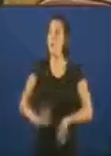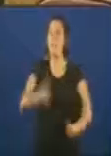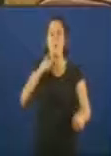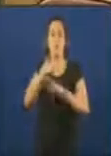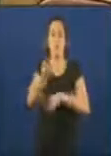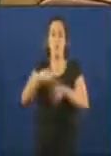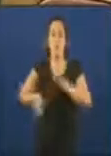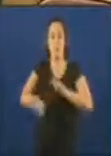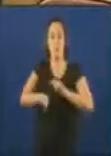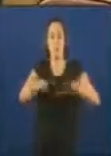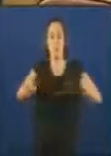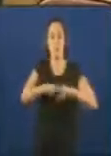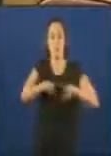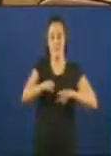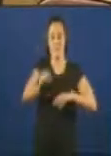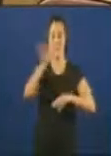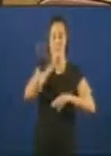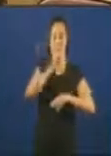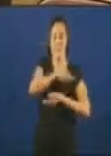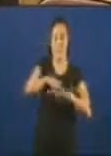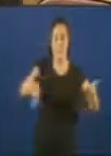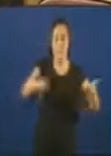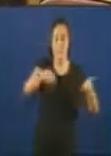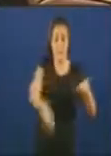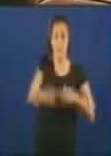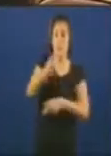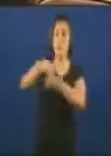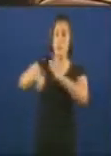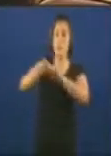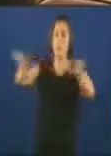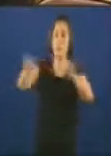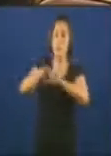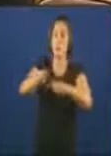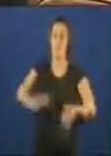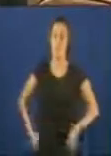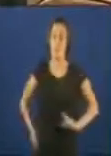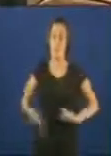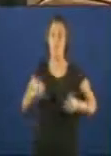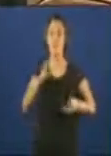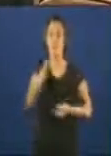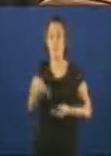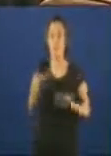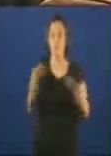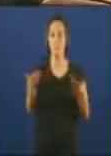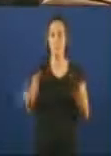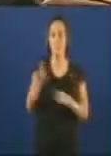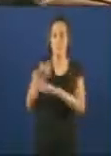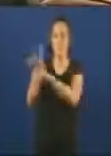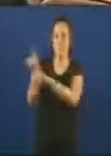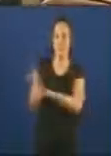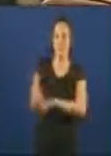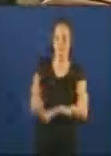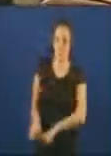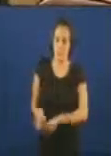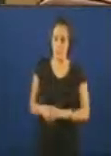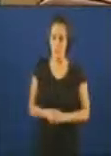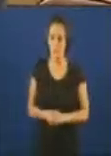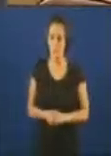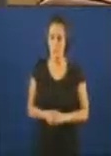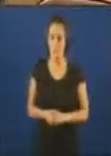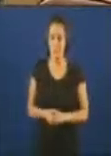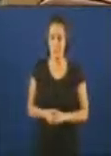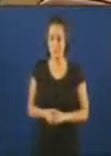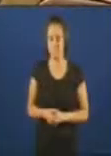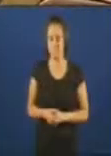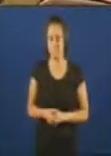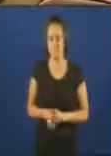empresa galega a unha empresa mexicana. Por iso, señor Feijóo, formúlolle a seguinte pregunta.